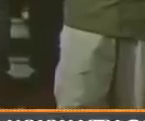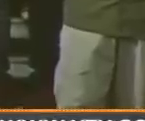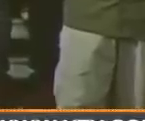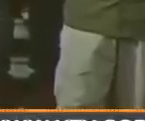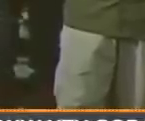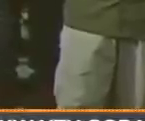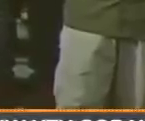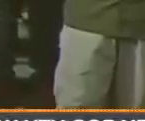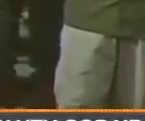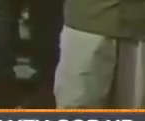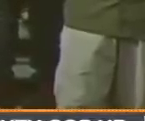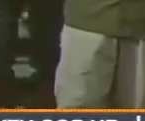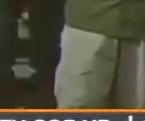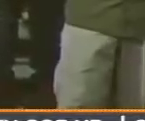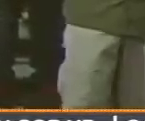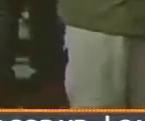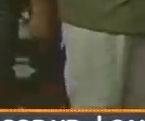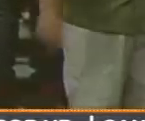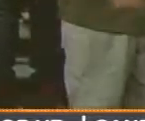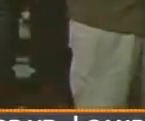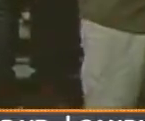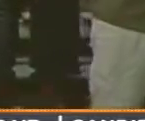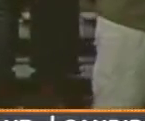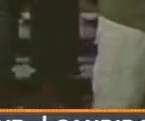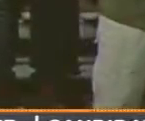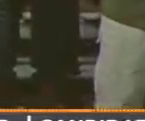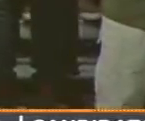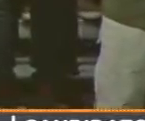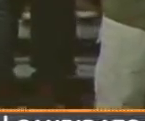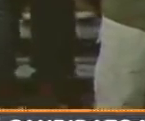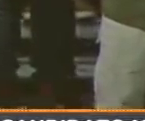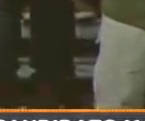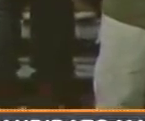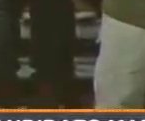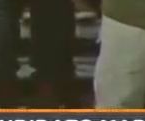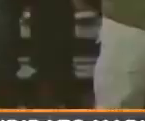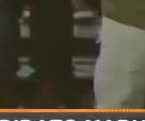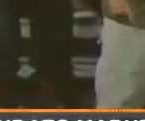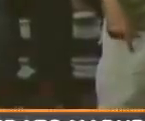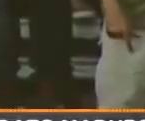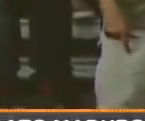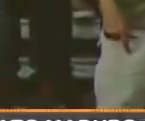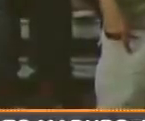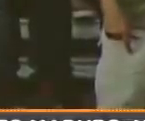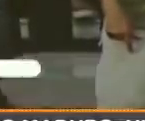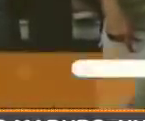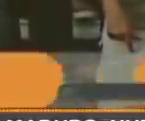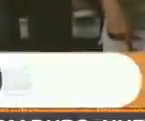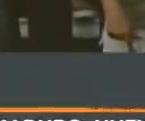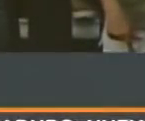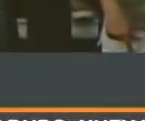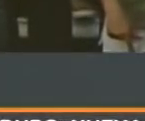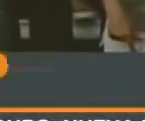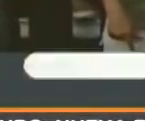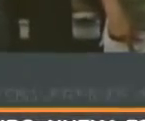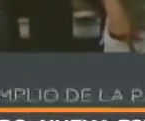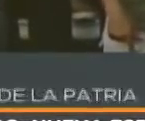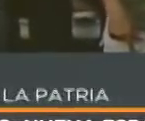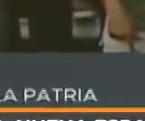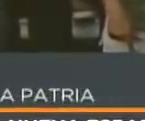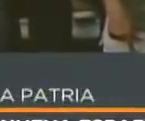Cantar y bailar y celebrar tanta